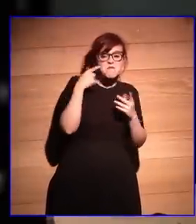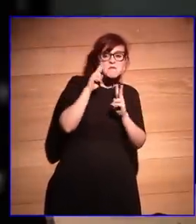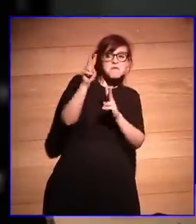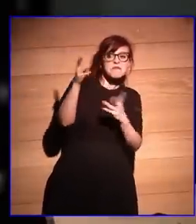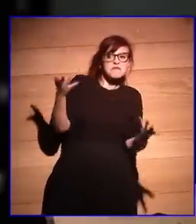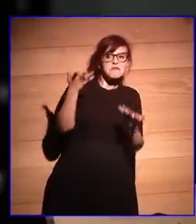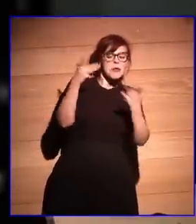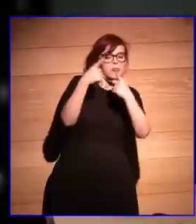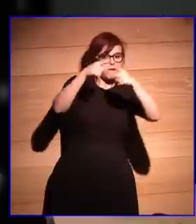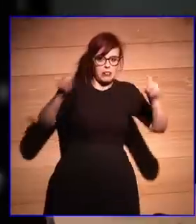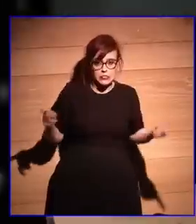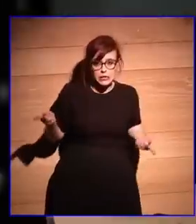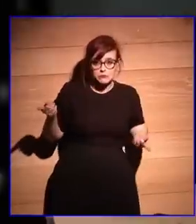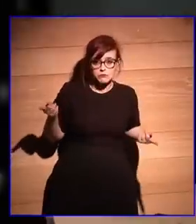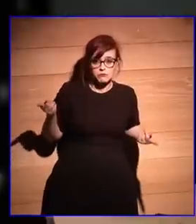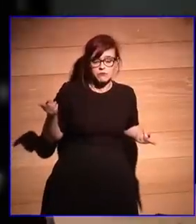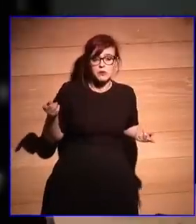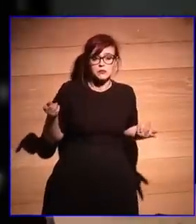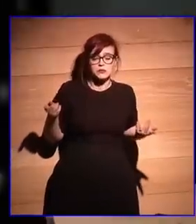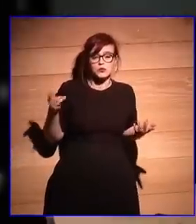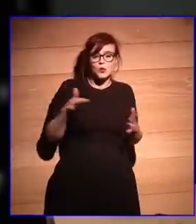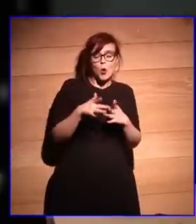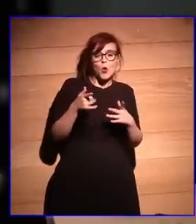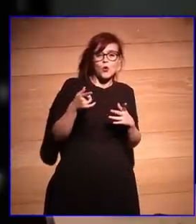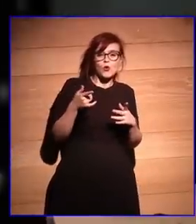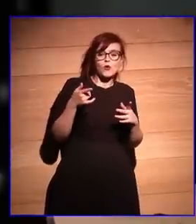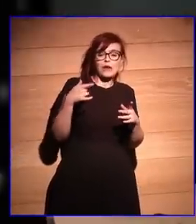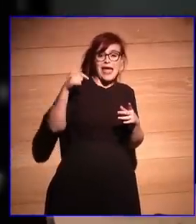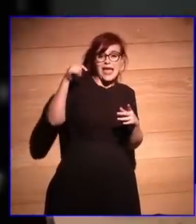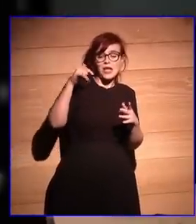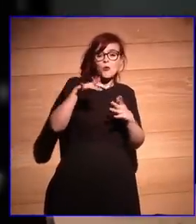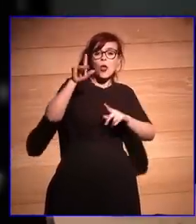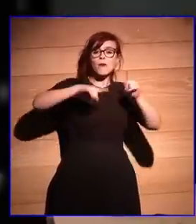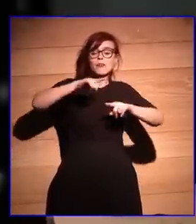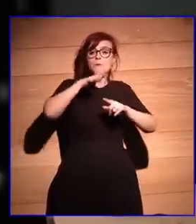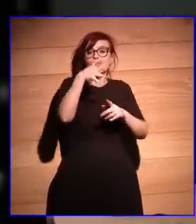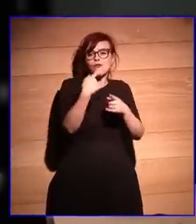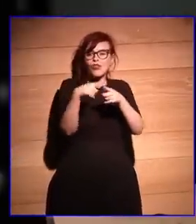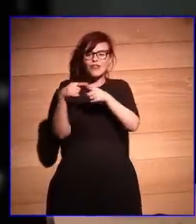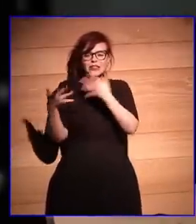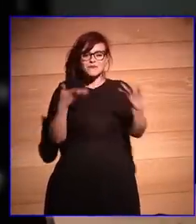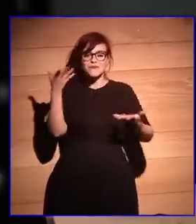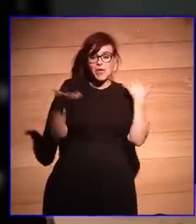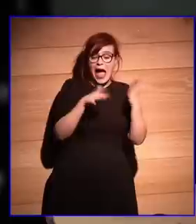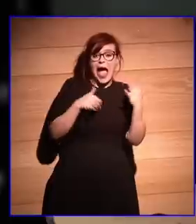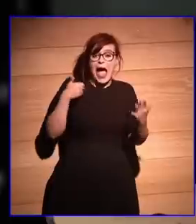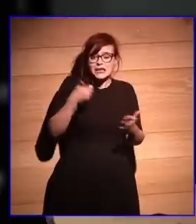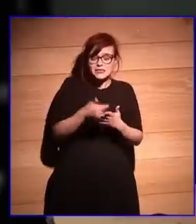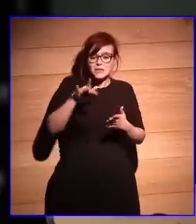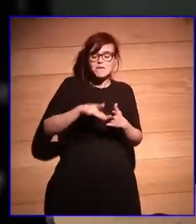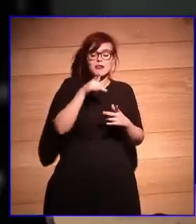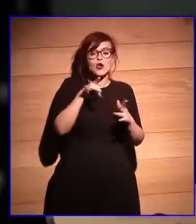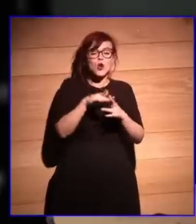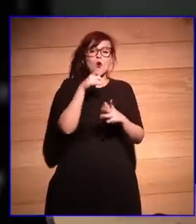se ve en Occidente, por ejemplo. Es mucho más discutida por determinadas razones. Así que incluso en eso es muy